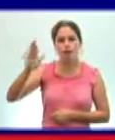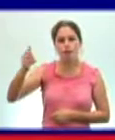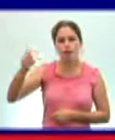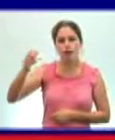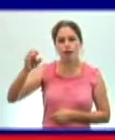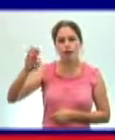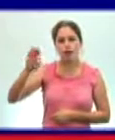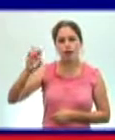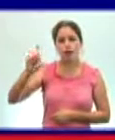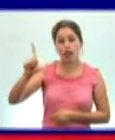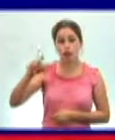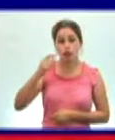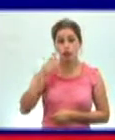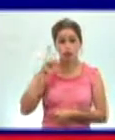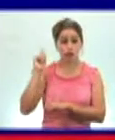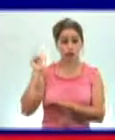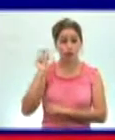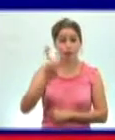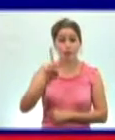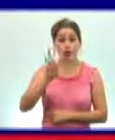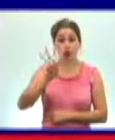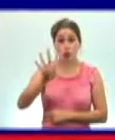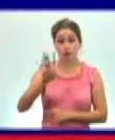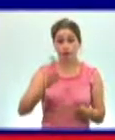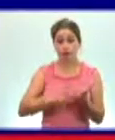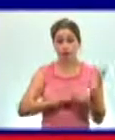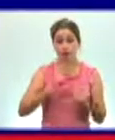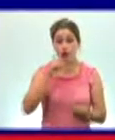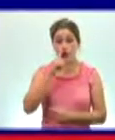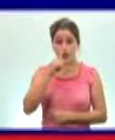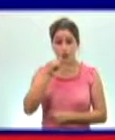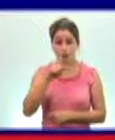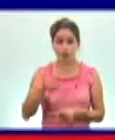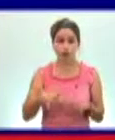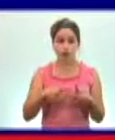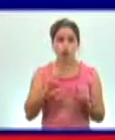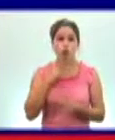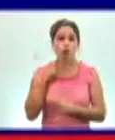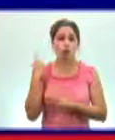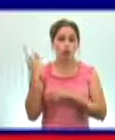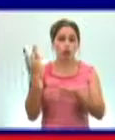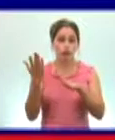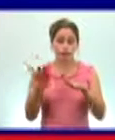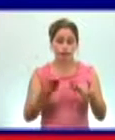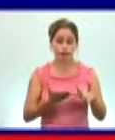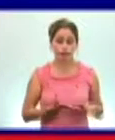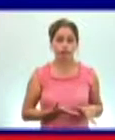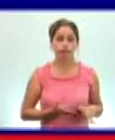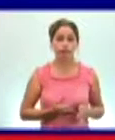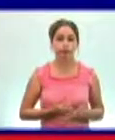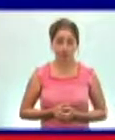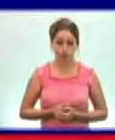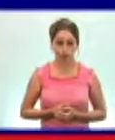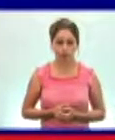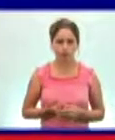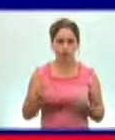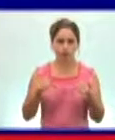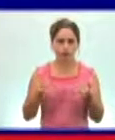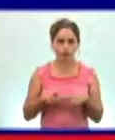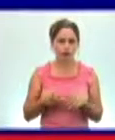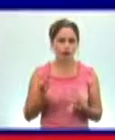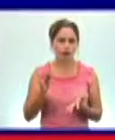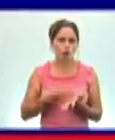el 24 de noviembre se conmemora un aniversario de su fallecimiento, y que inclusive lo llegó a denominar